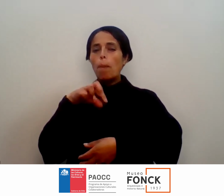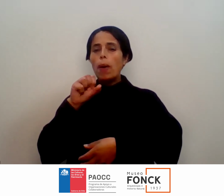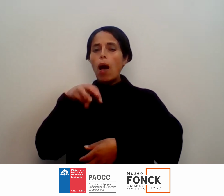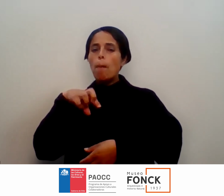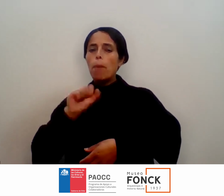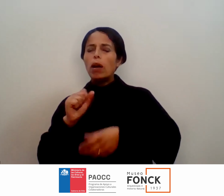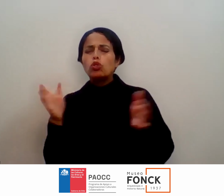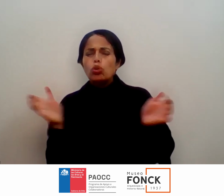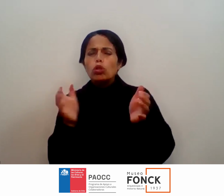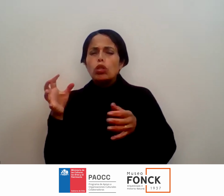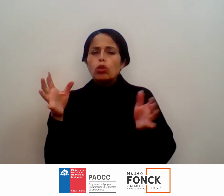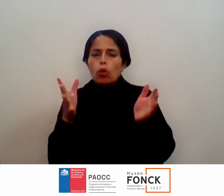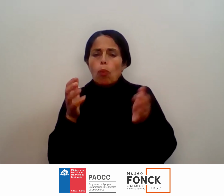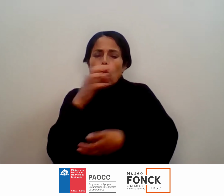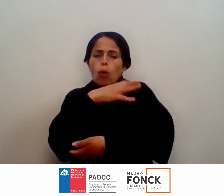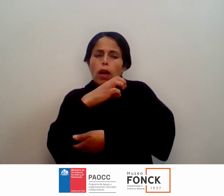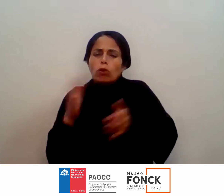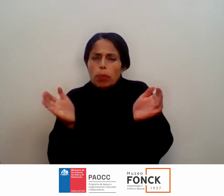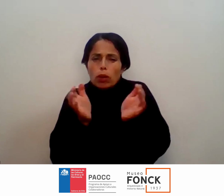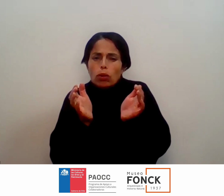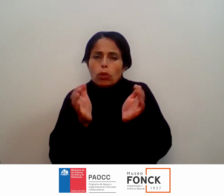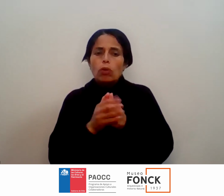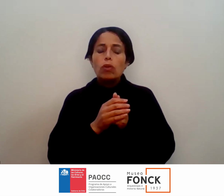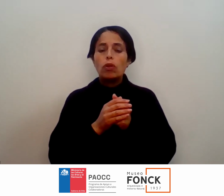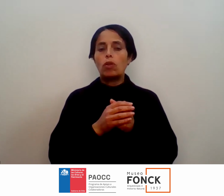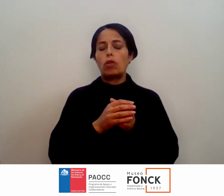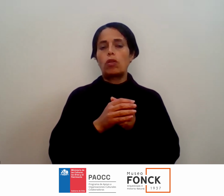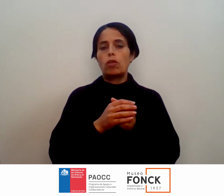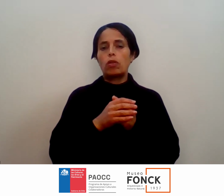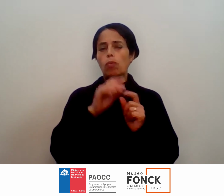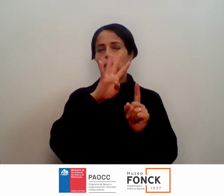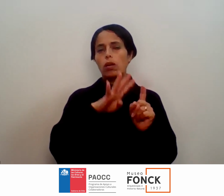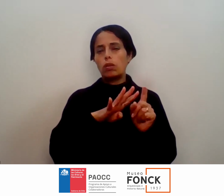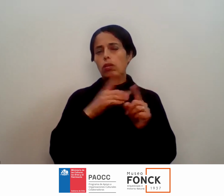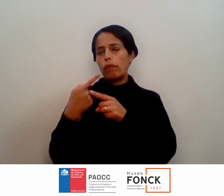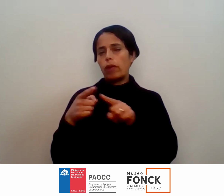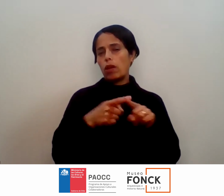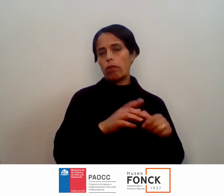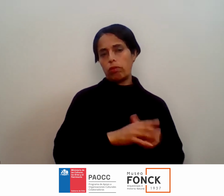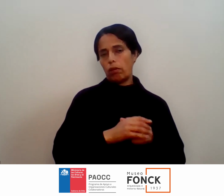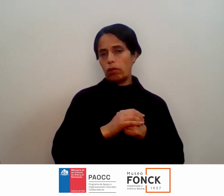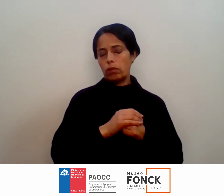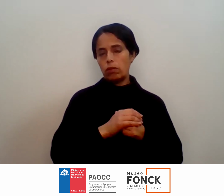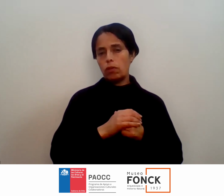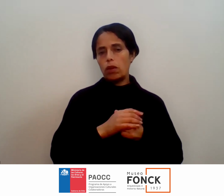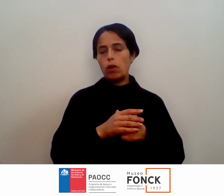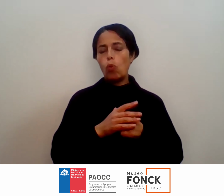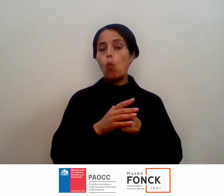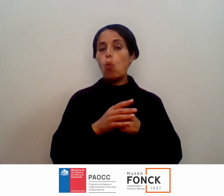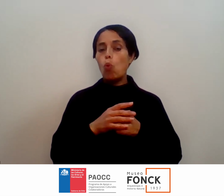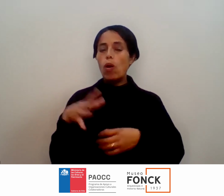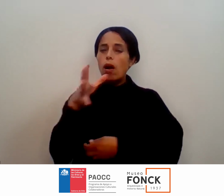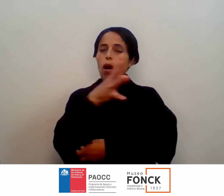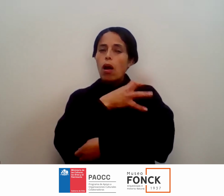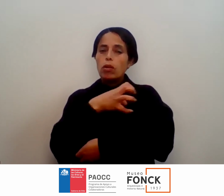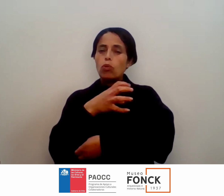chiquito, eh, con características distintas, o sea, es una especie felina